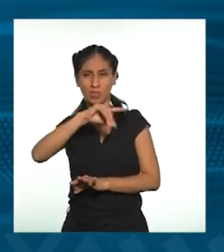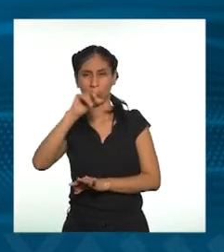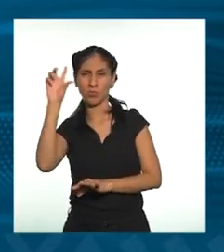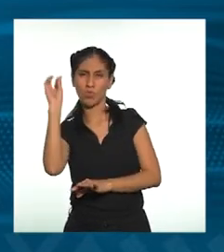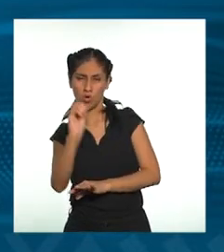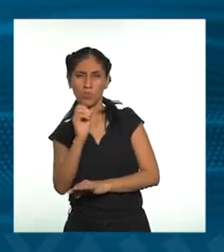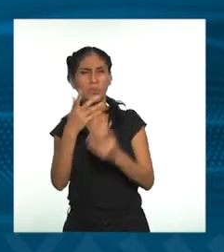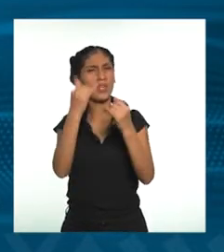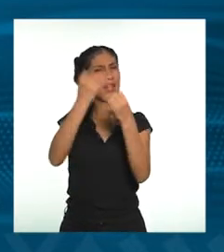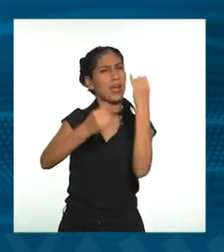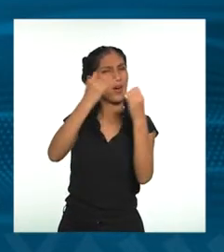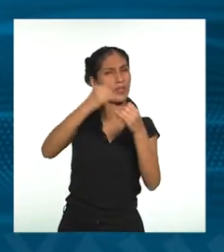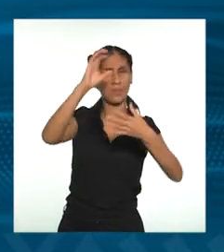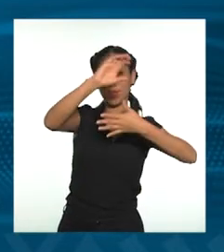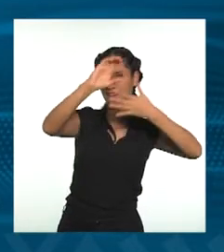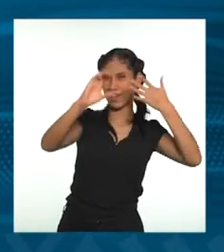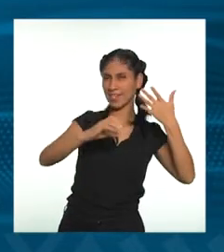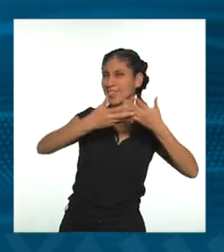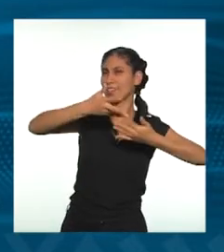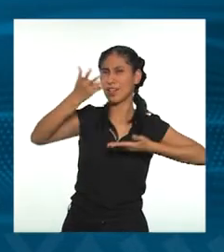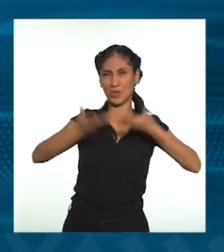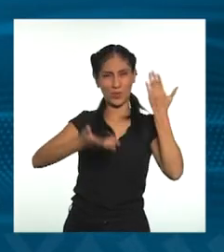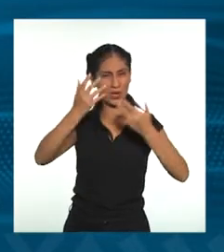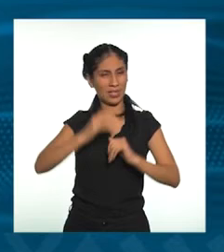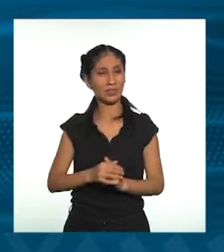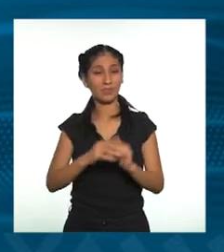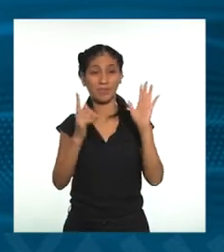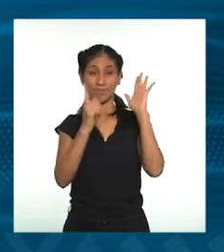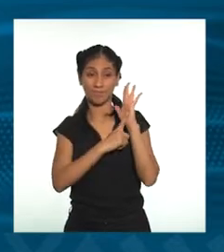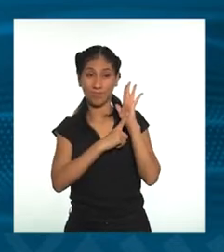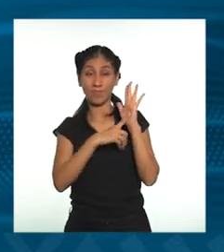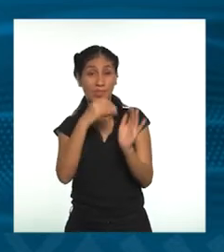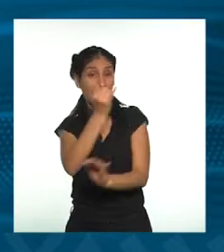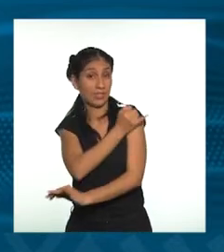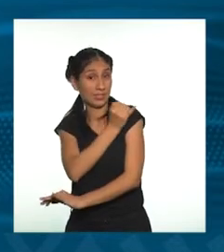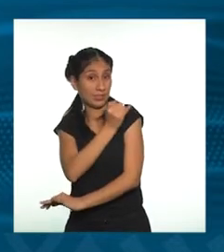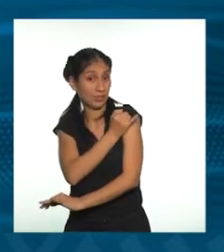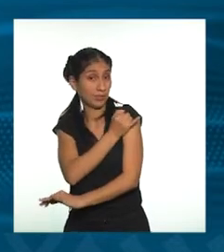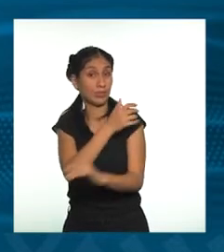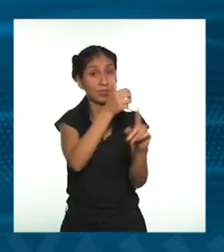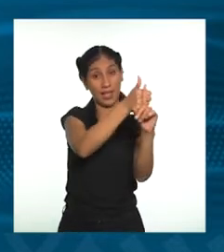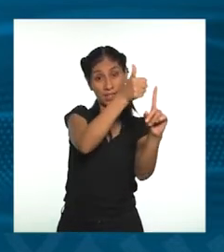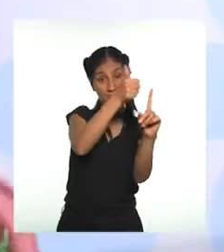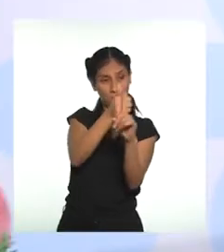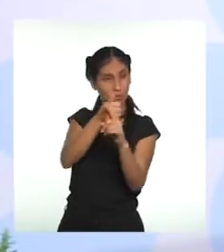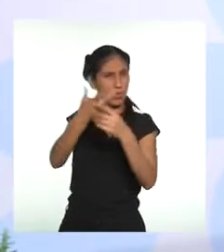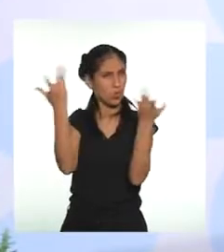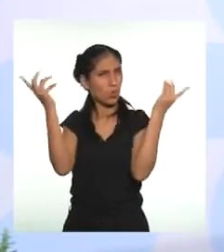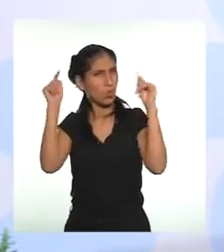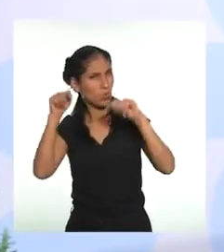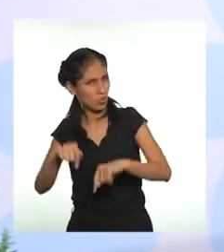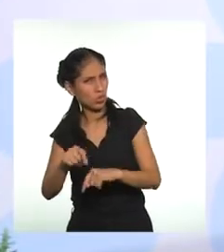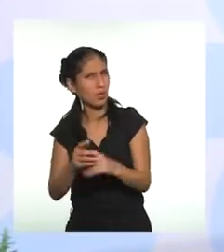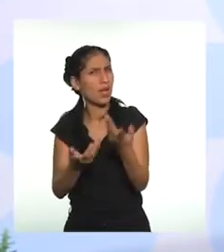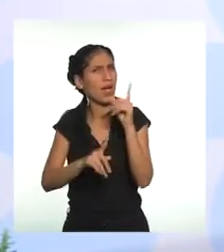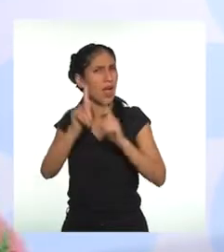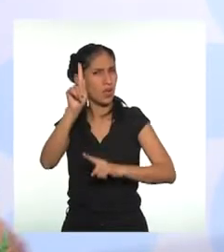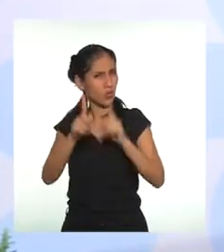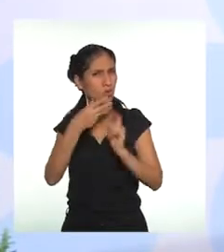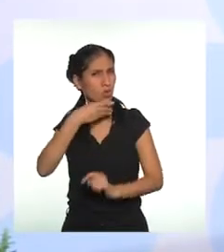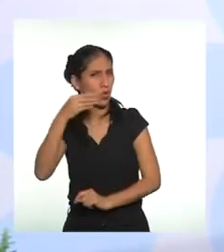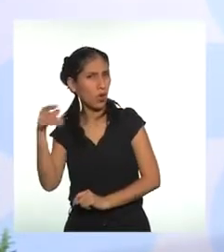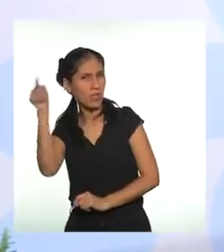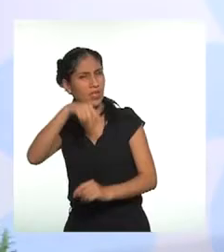la última característica objetiva serían las instituciones propias. Justo algunas y